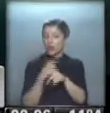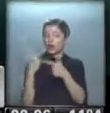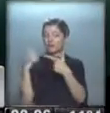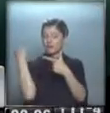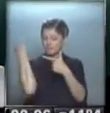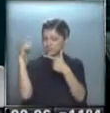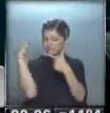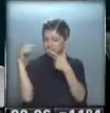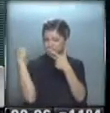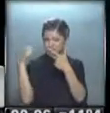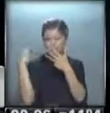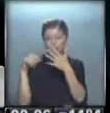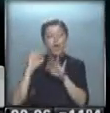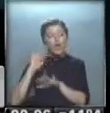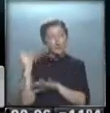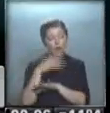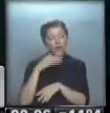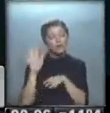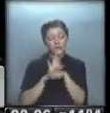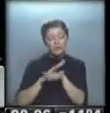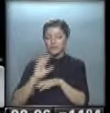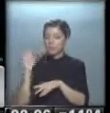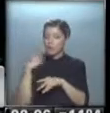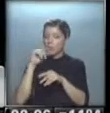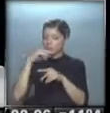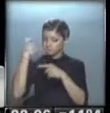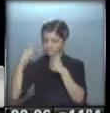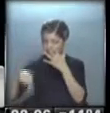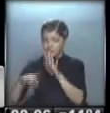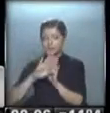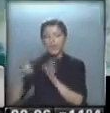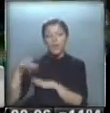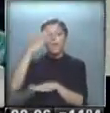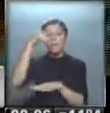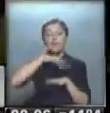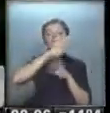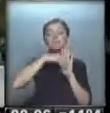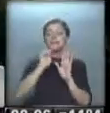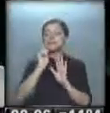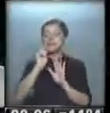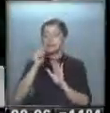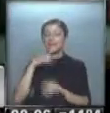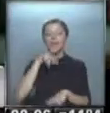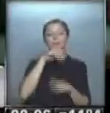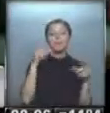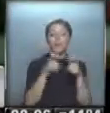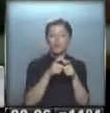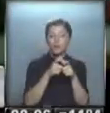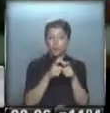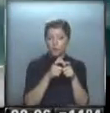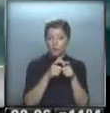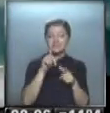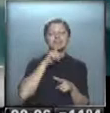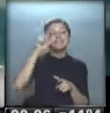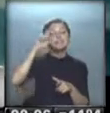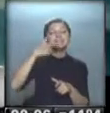Brendemühl, el catalán que interpreta a Josep Mengele. En segundo lugar, Tesis sobre un homicidio, de Hernán Goldfried con Ricardo Darín, quien por supuesto